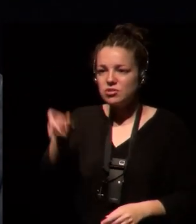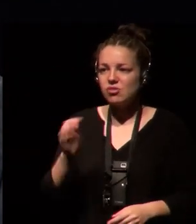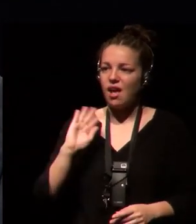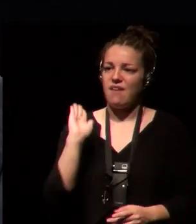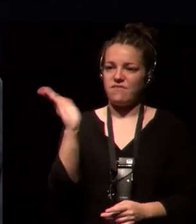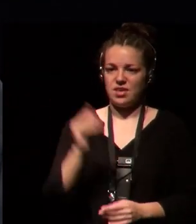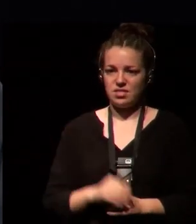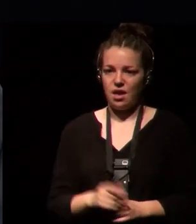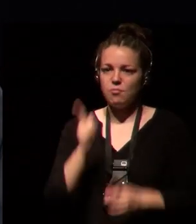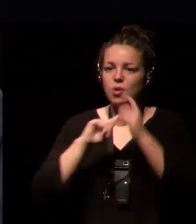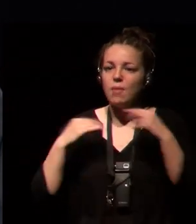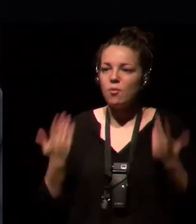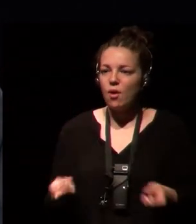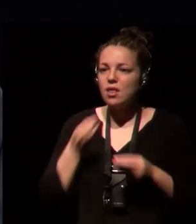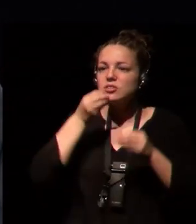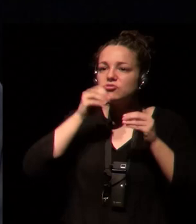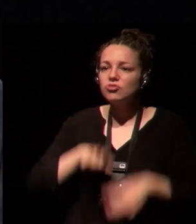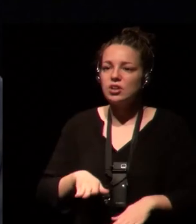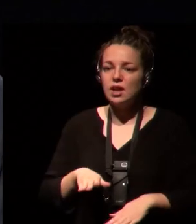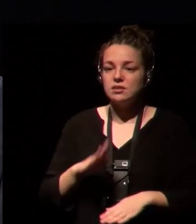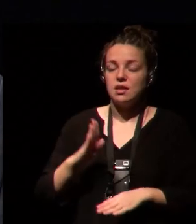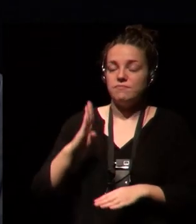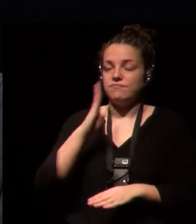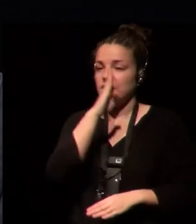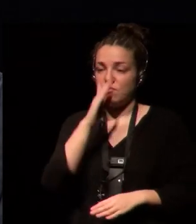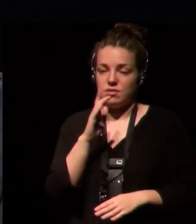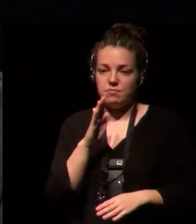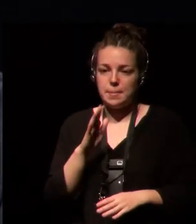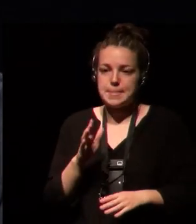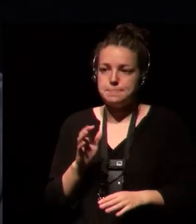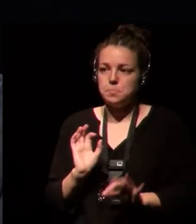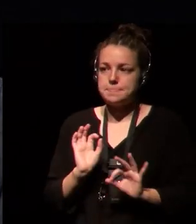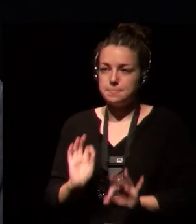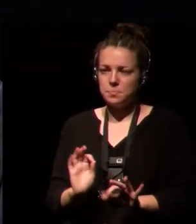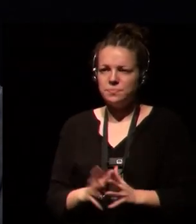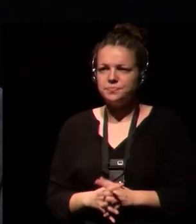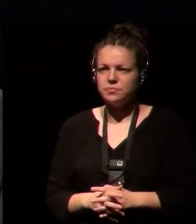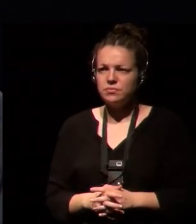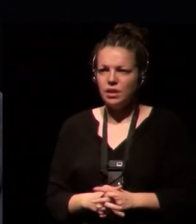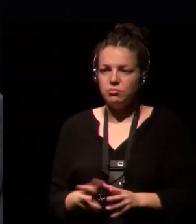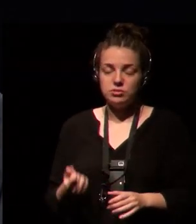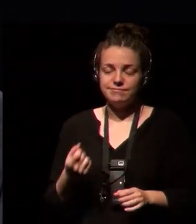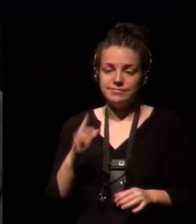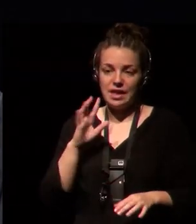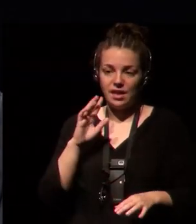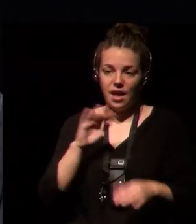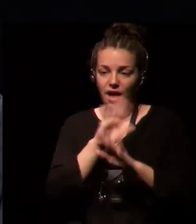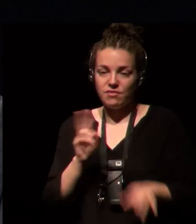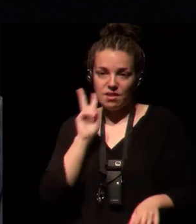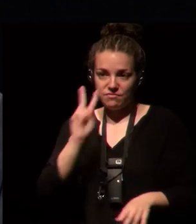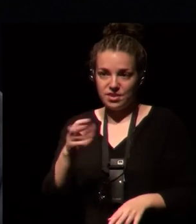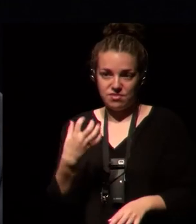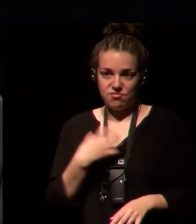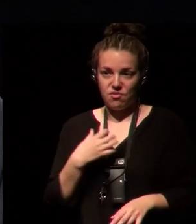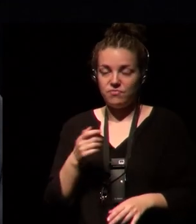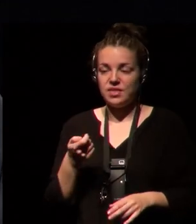historias ocultas, por definición, pues no se ven y es difícil financiarlas, es difícil